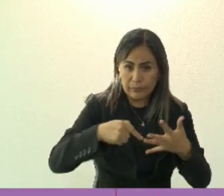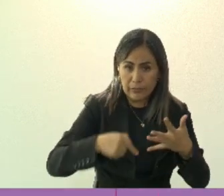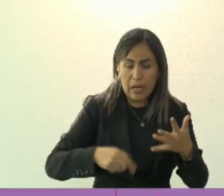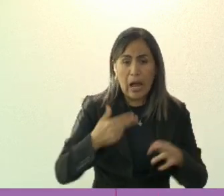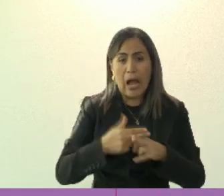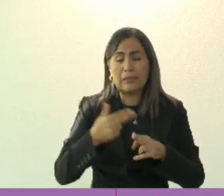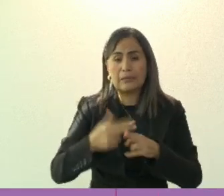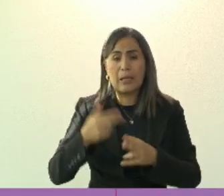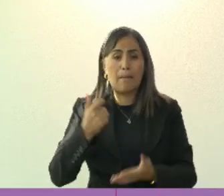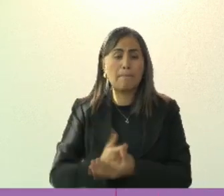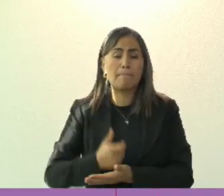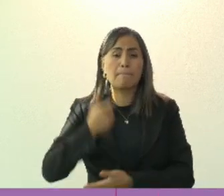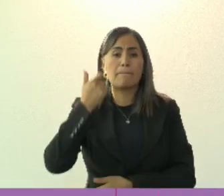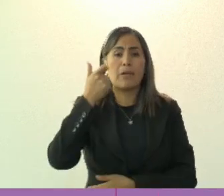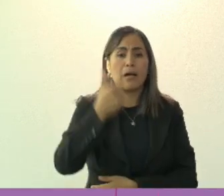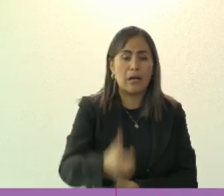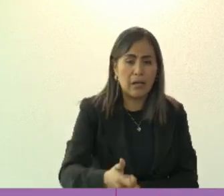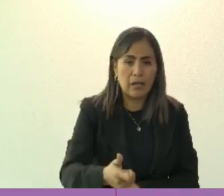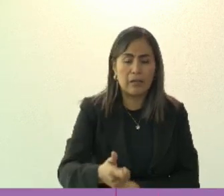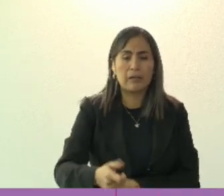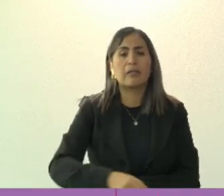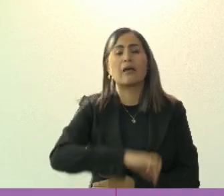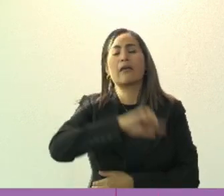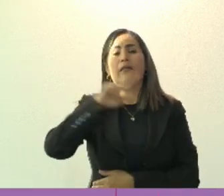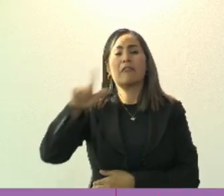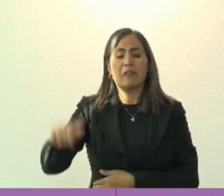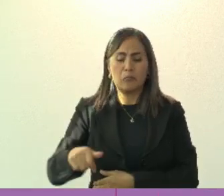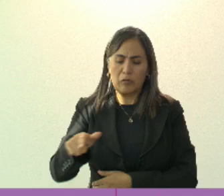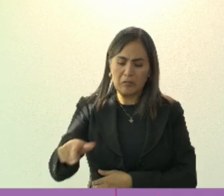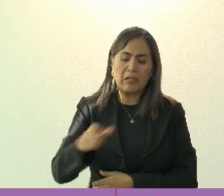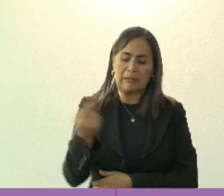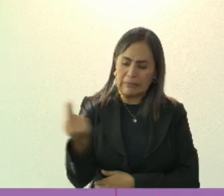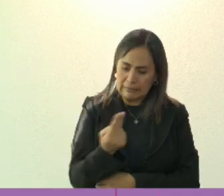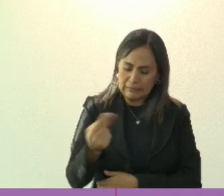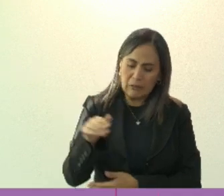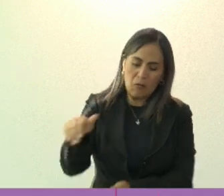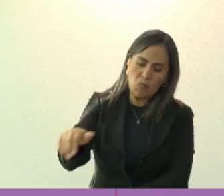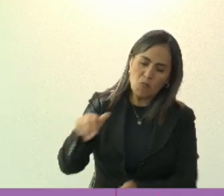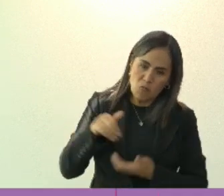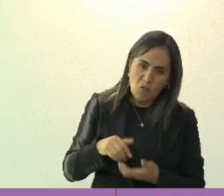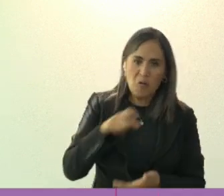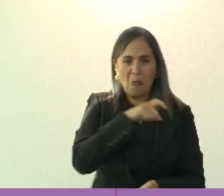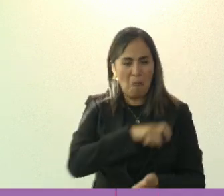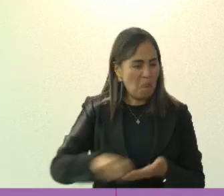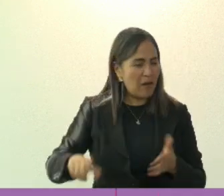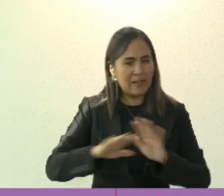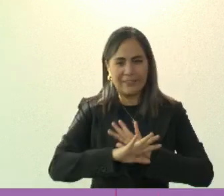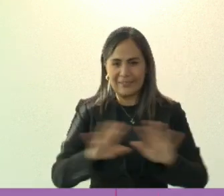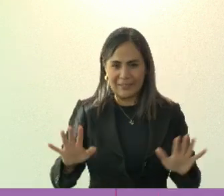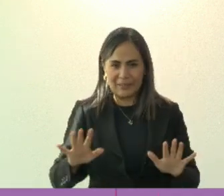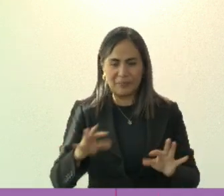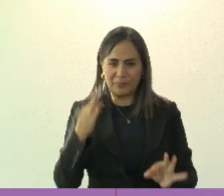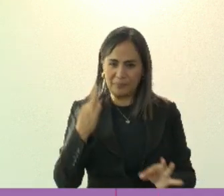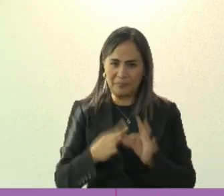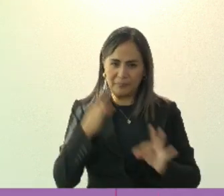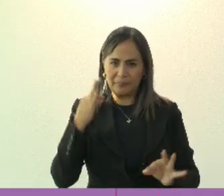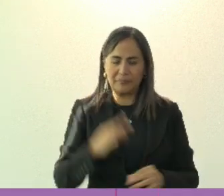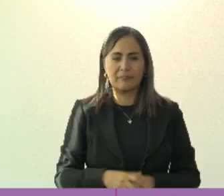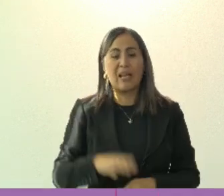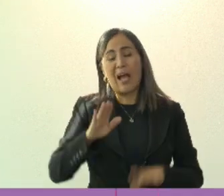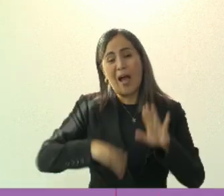pago y hasta la satisfacción total para lo cual fue requerido. Porque muchas veces lo dejamos